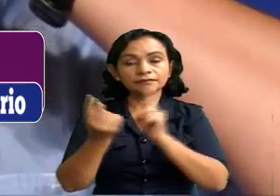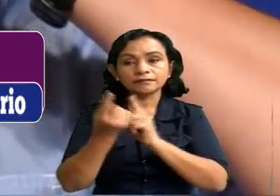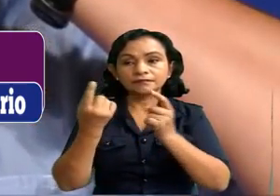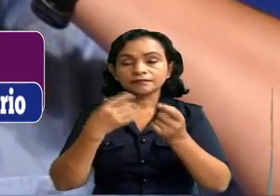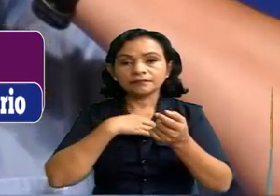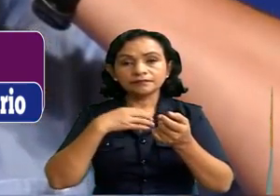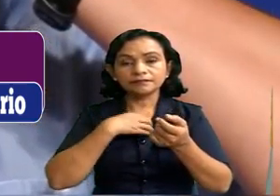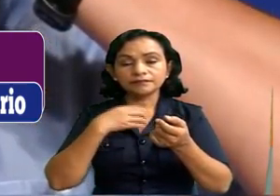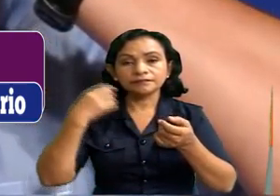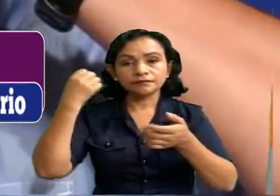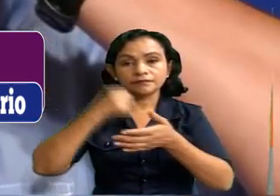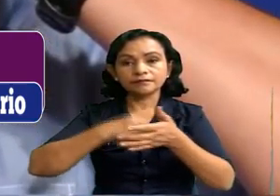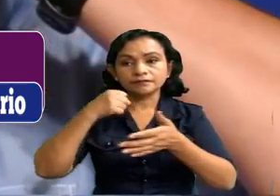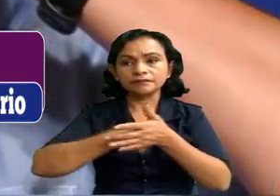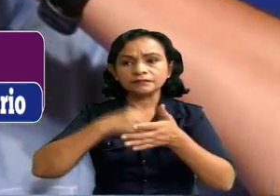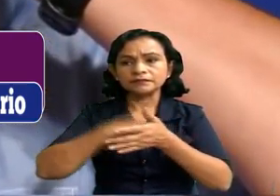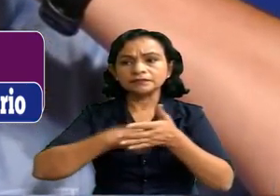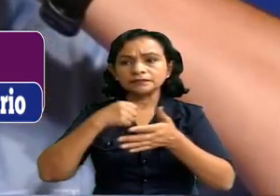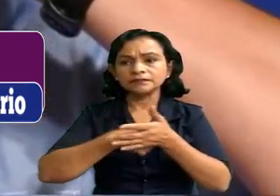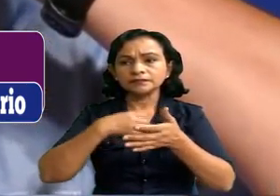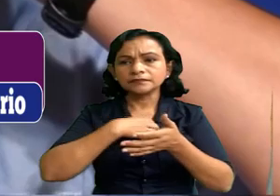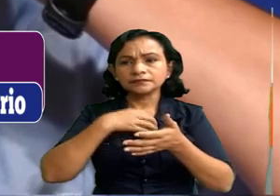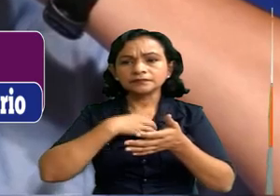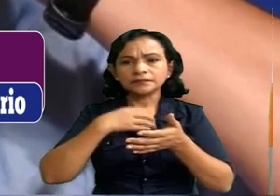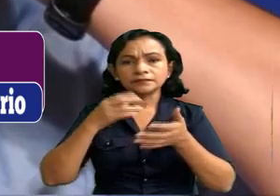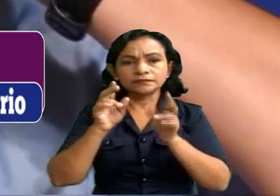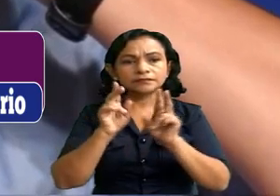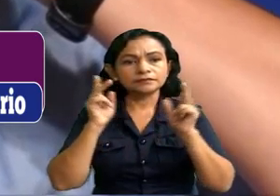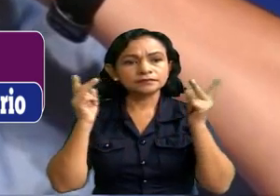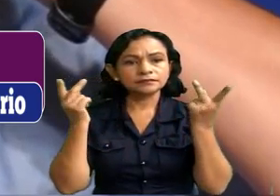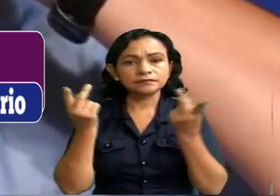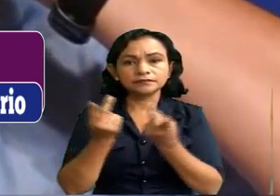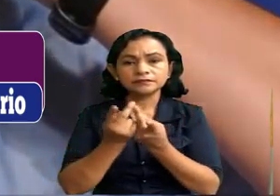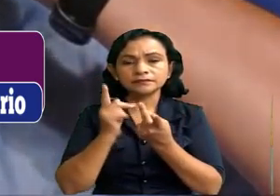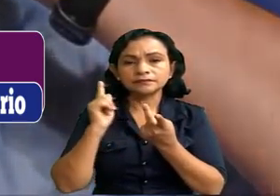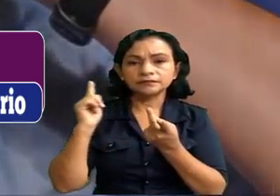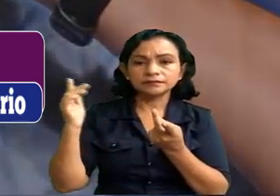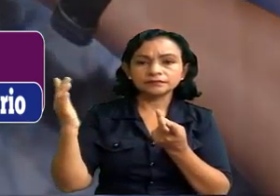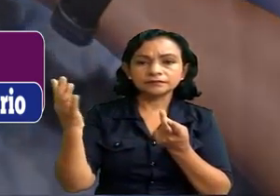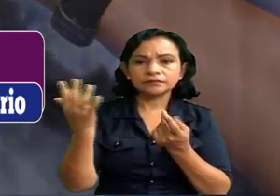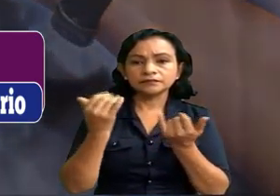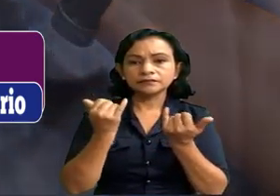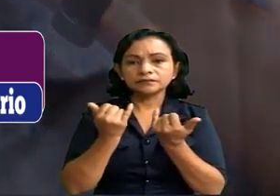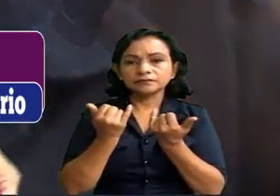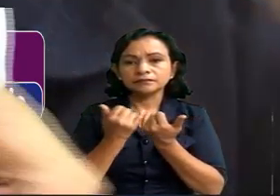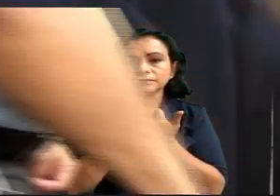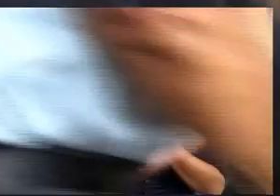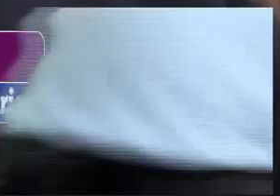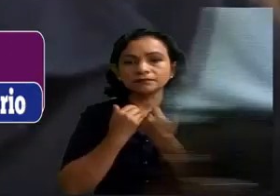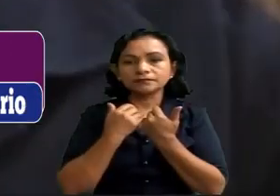soberanía, de defensa por la libertad de nuestros pueblos, porque todos seamos iguales, porque aquí los